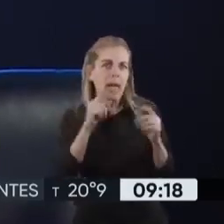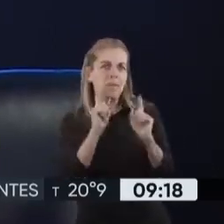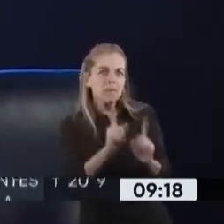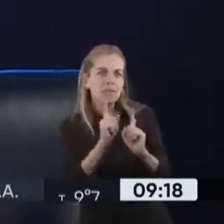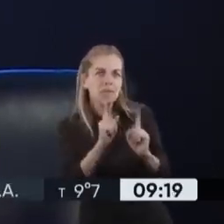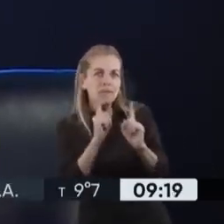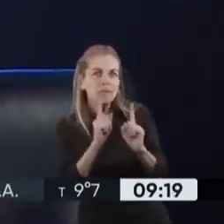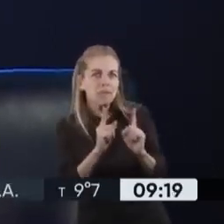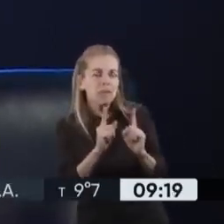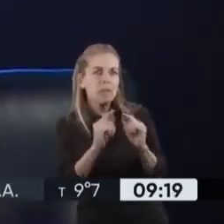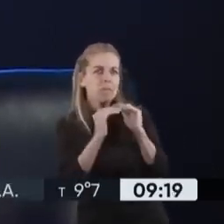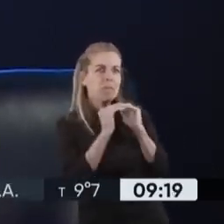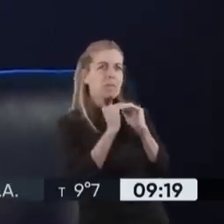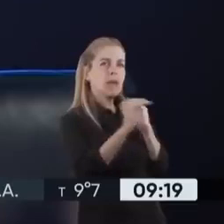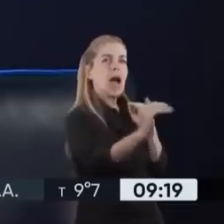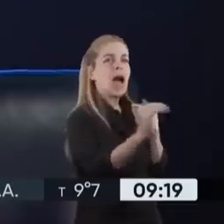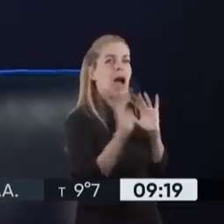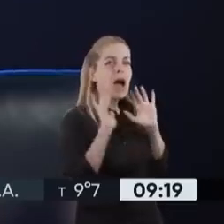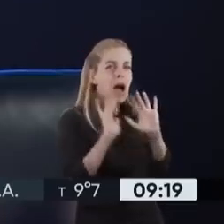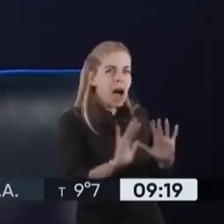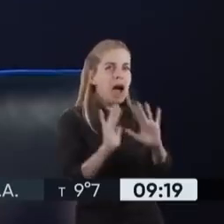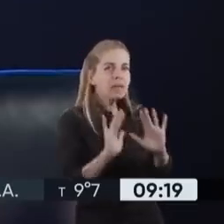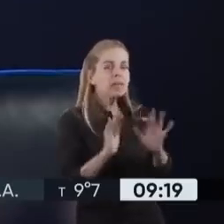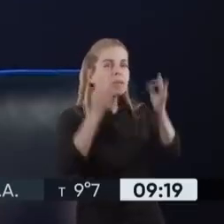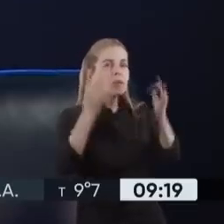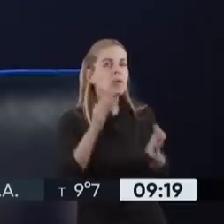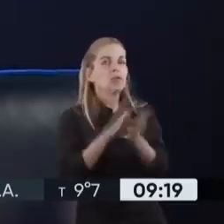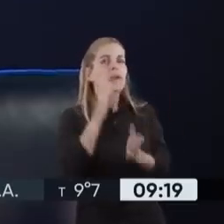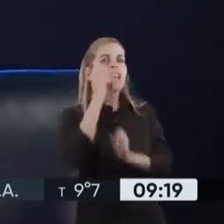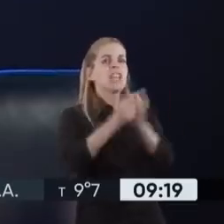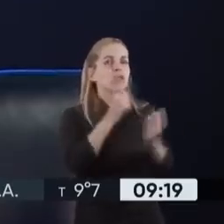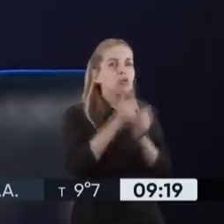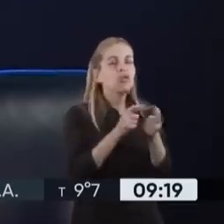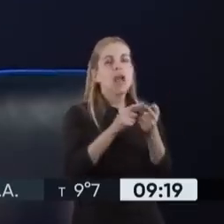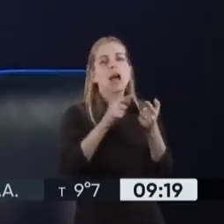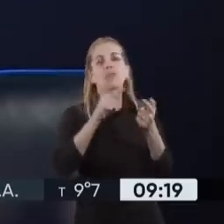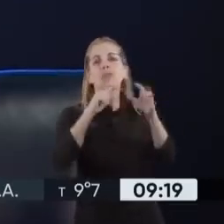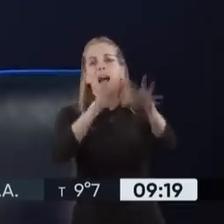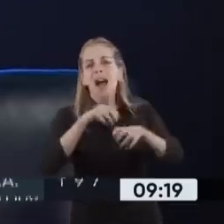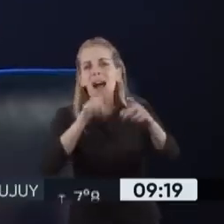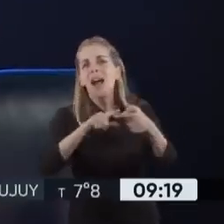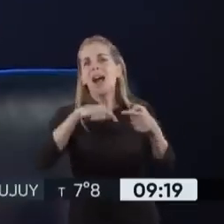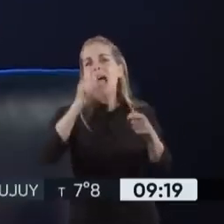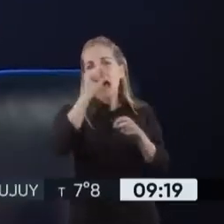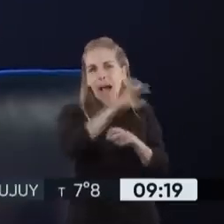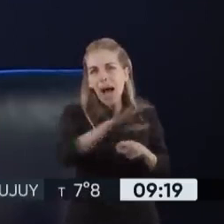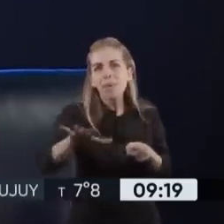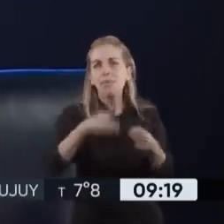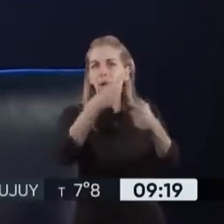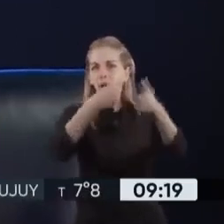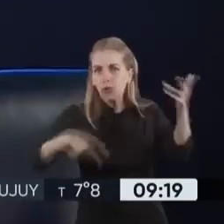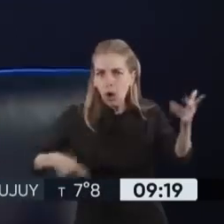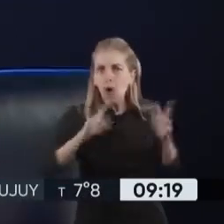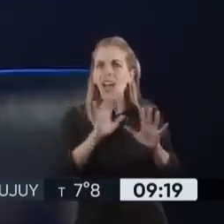sino que está en la frontera del conocimiento tanto en materia industrial como en materia agropecuaria y eso tiene que